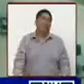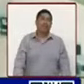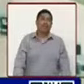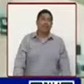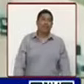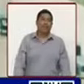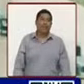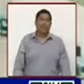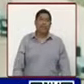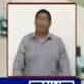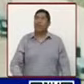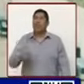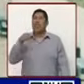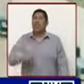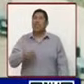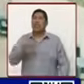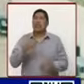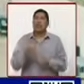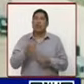Data de